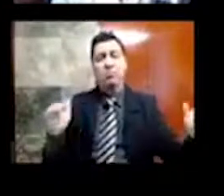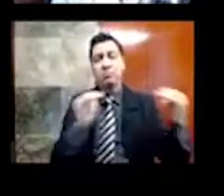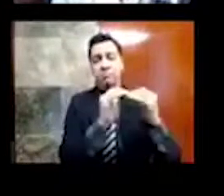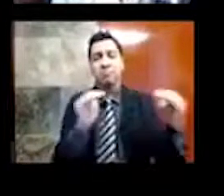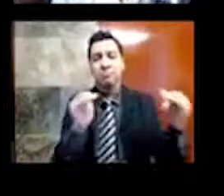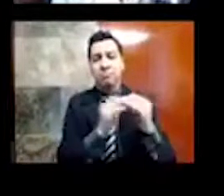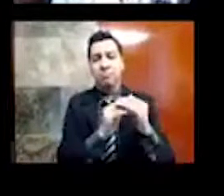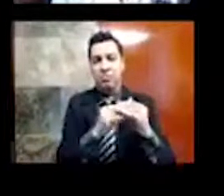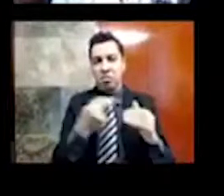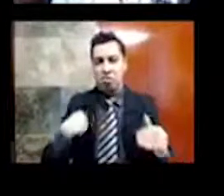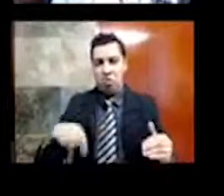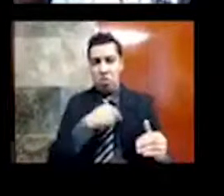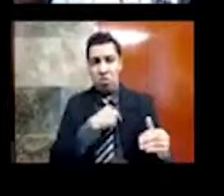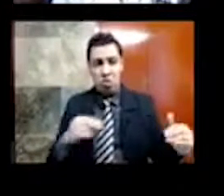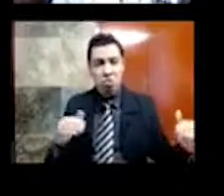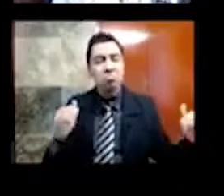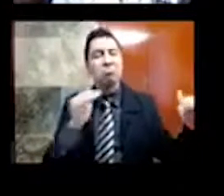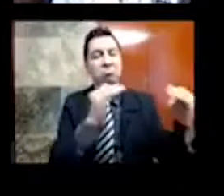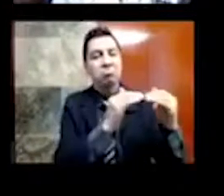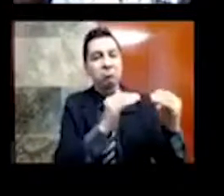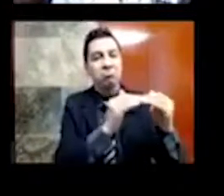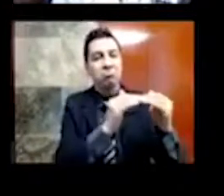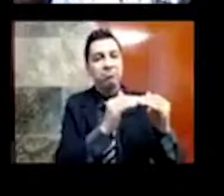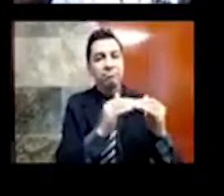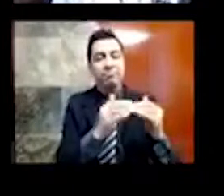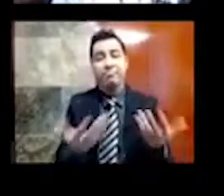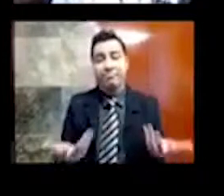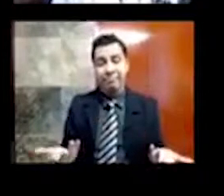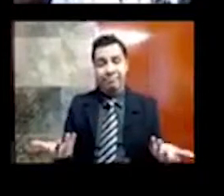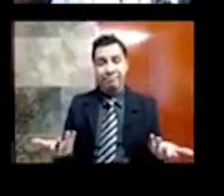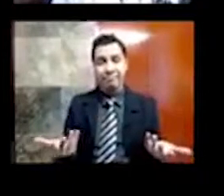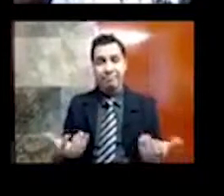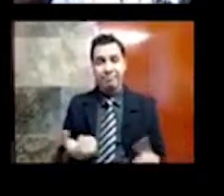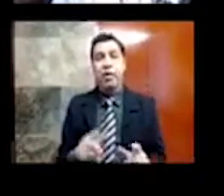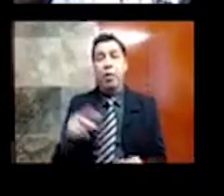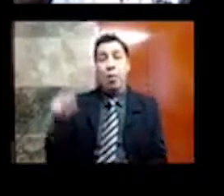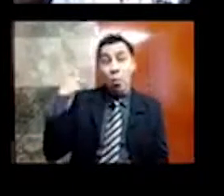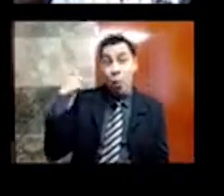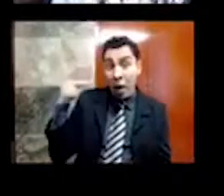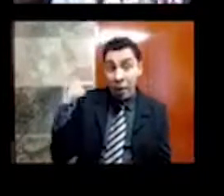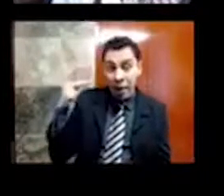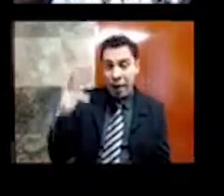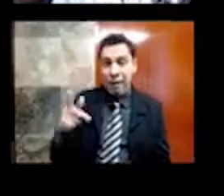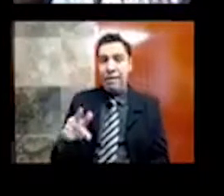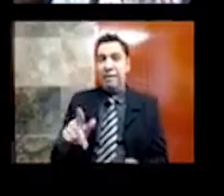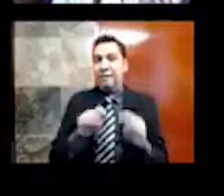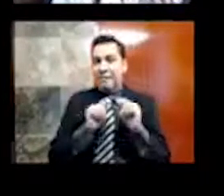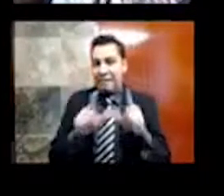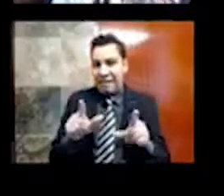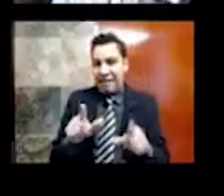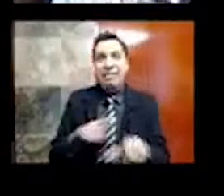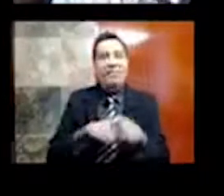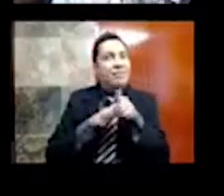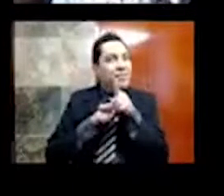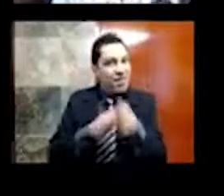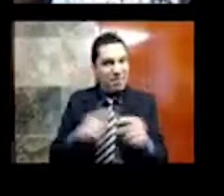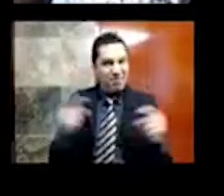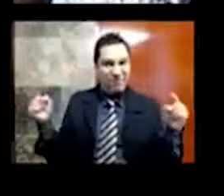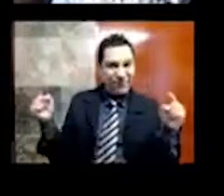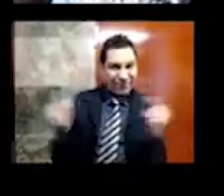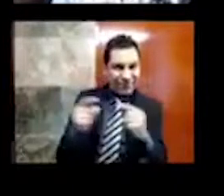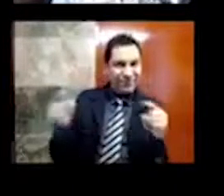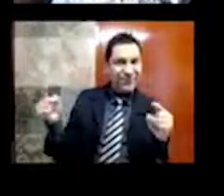somos iguales, y hasta la fecha hay rivalidad muy fuerte entre Puebla y Tlaxcala. pero aquí está el gran mercado